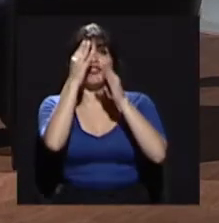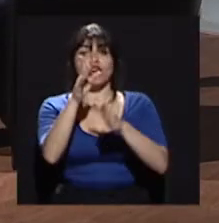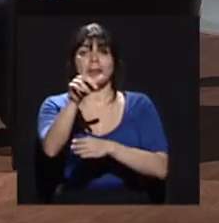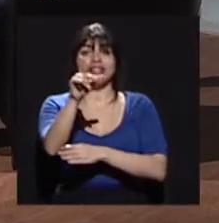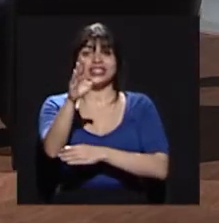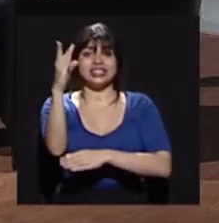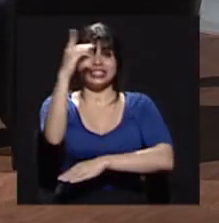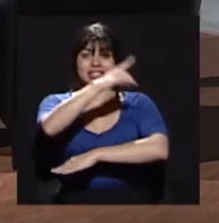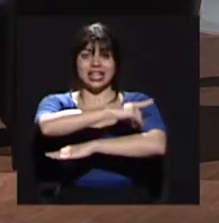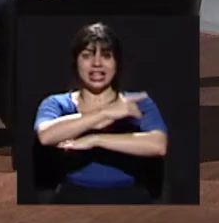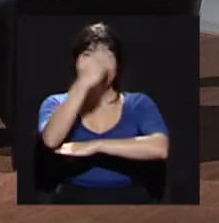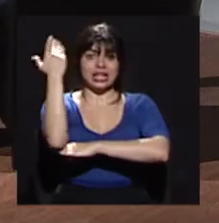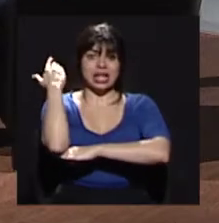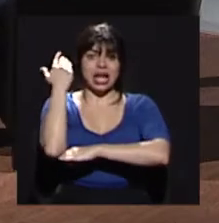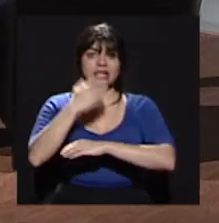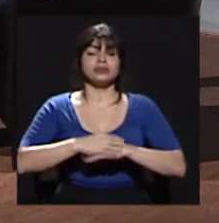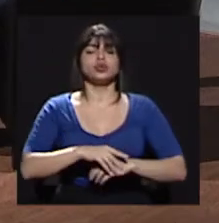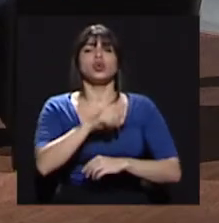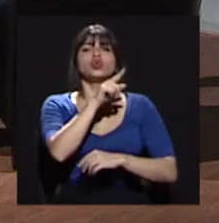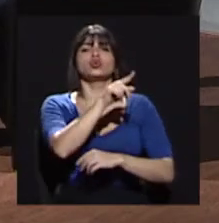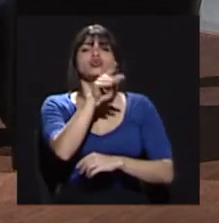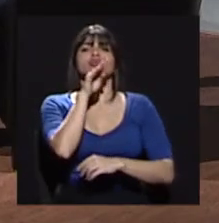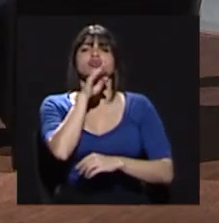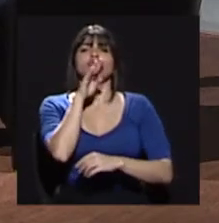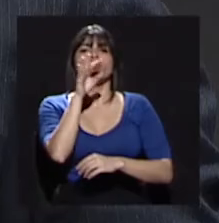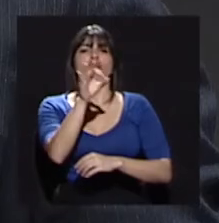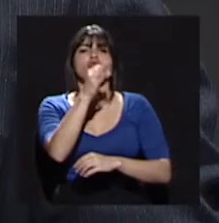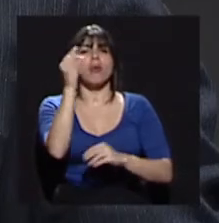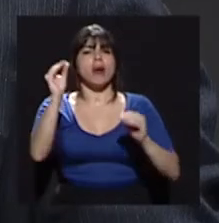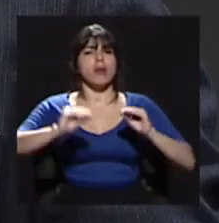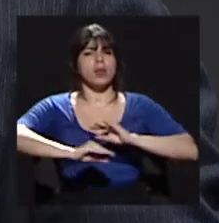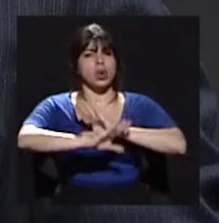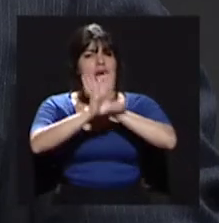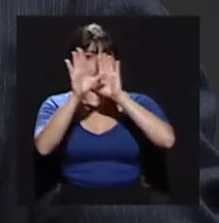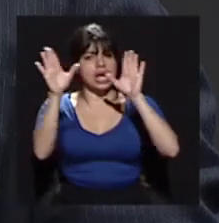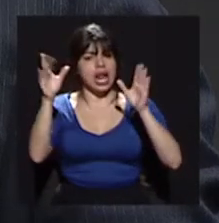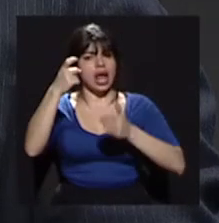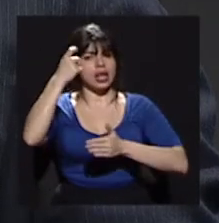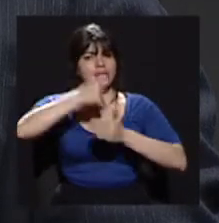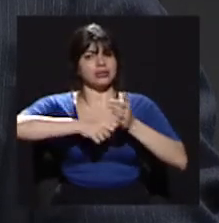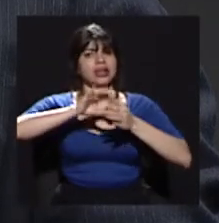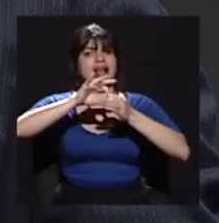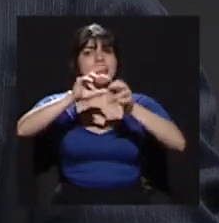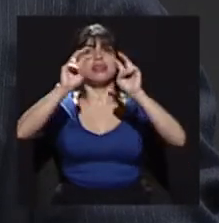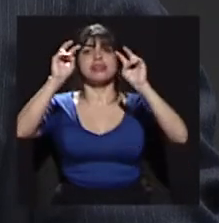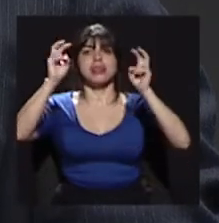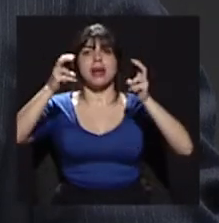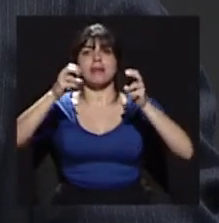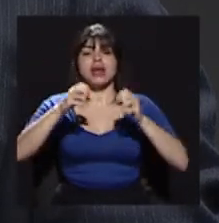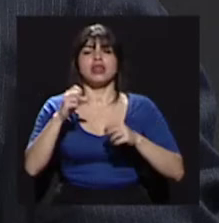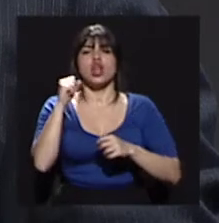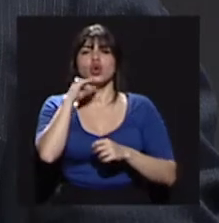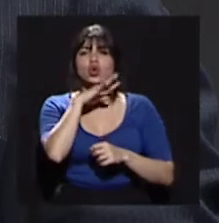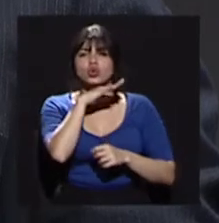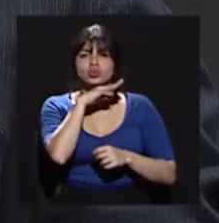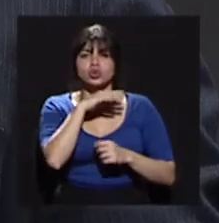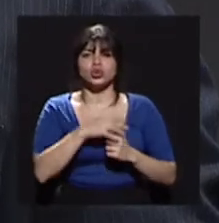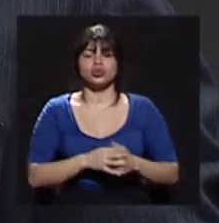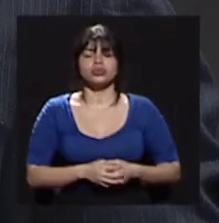de los indios usted se refirió de manera muy clara y contundente al tema de la construcción